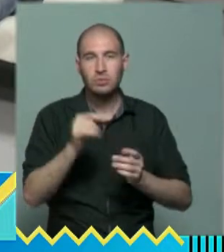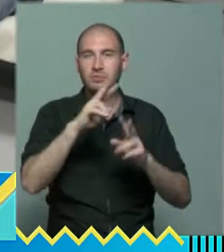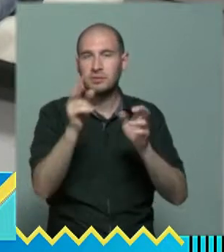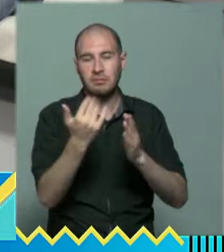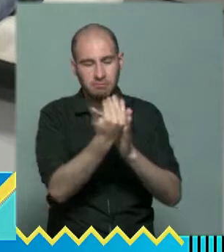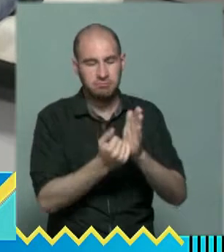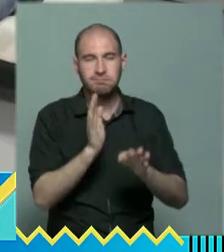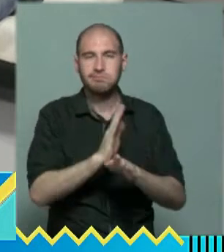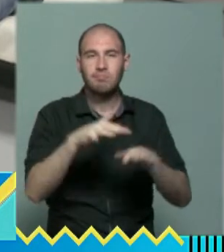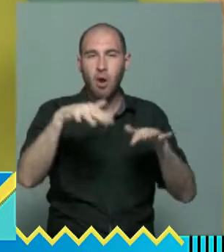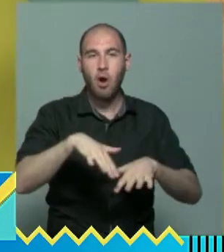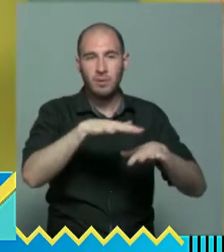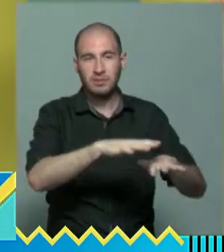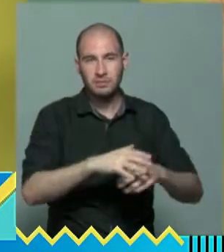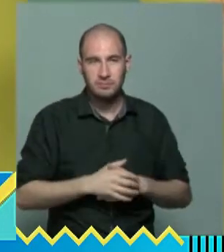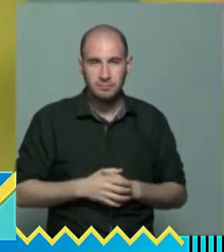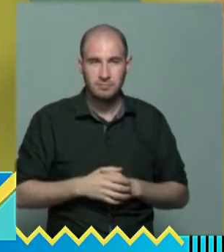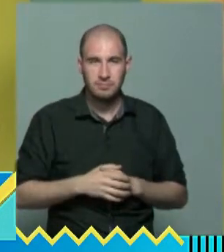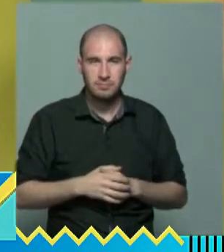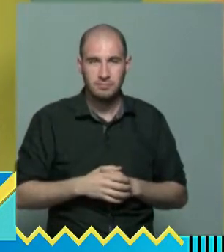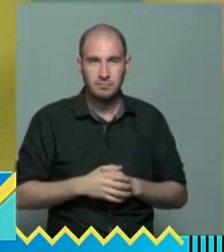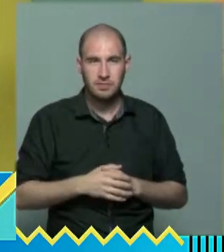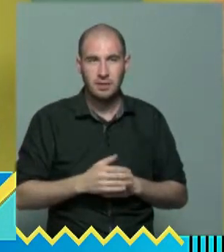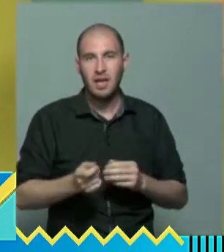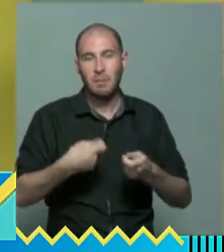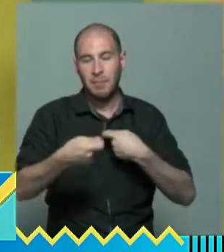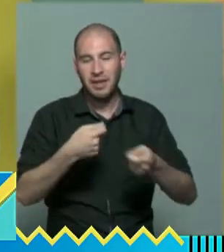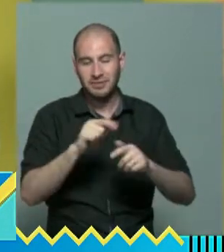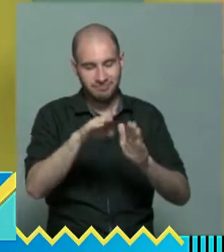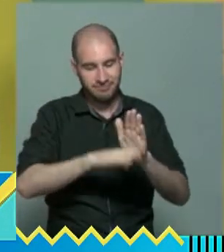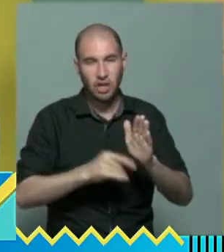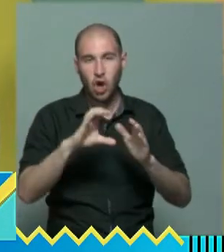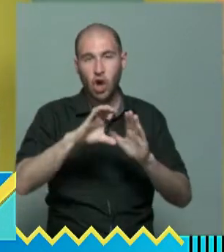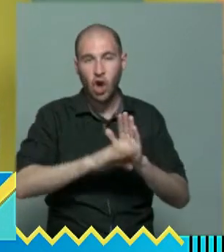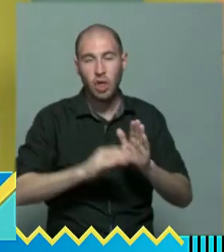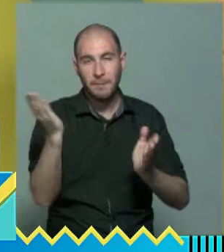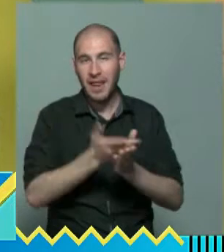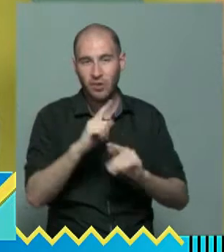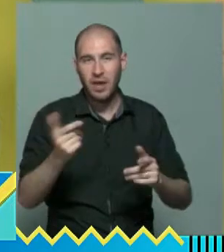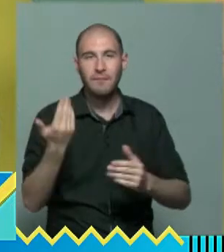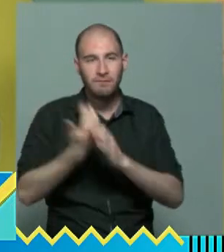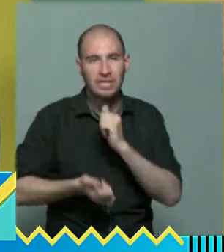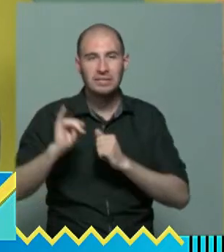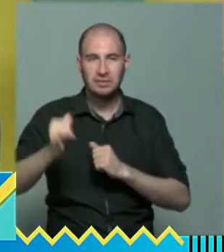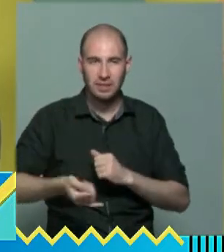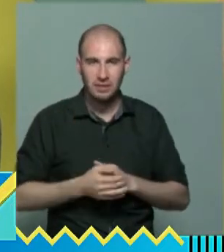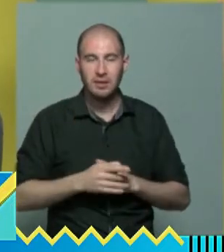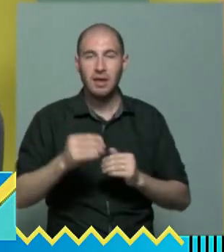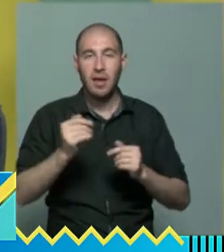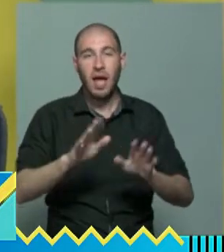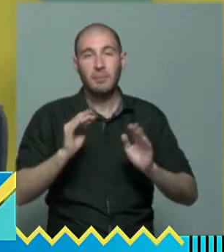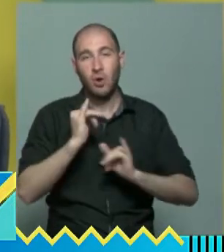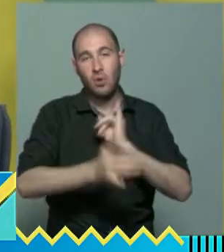que significa movilizaciones, no estaba regulado, no está en el Código Penal, sí en el Código de Faltas puede hacer